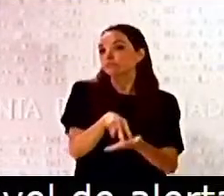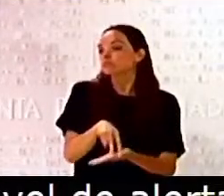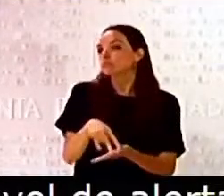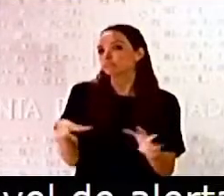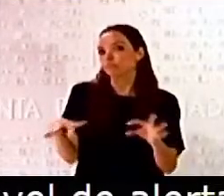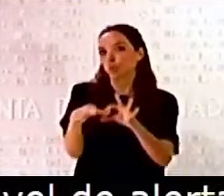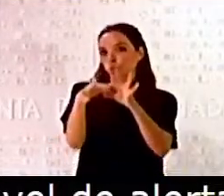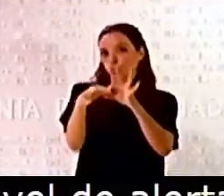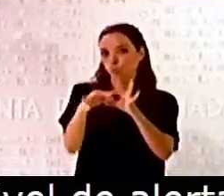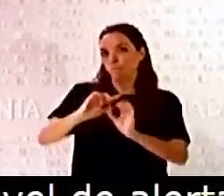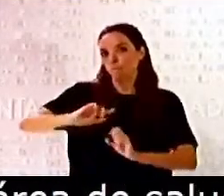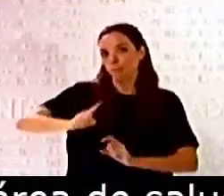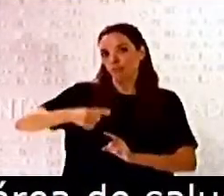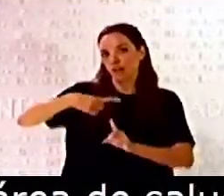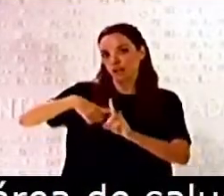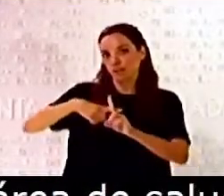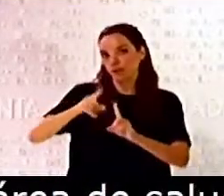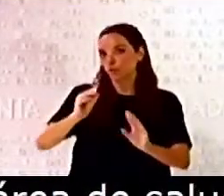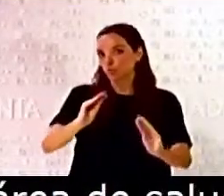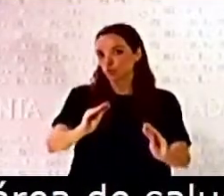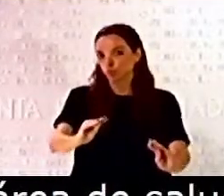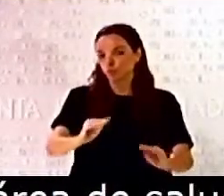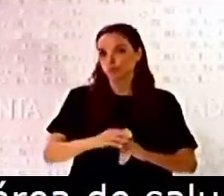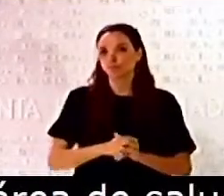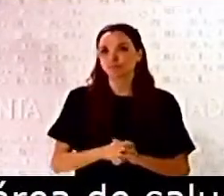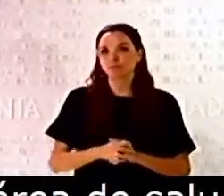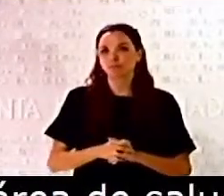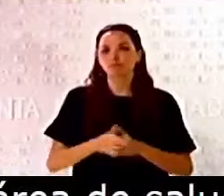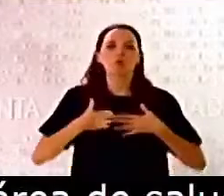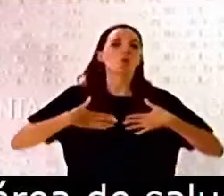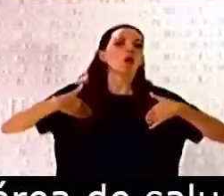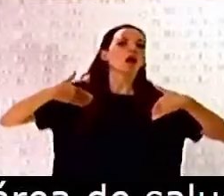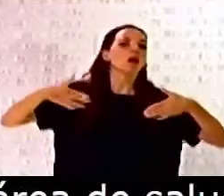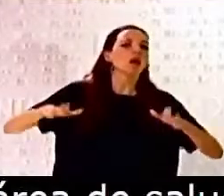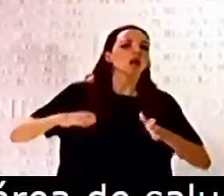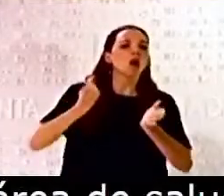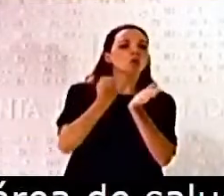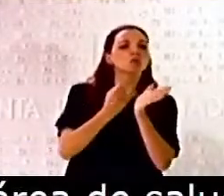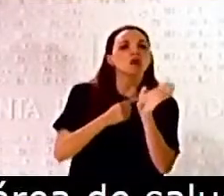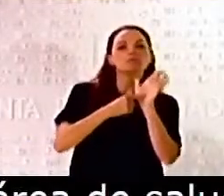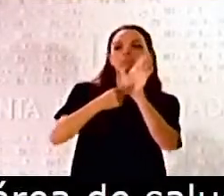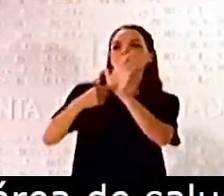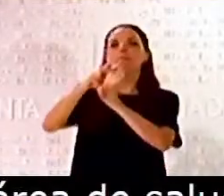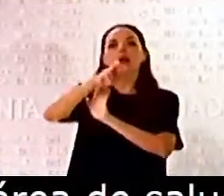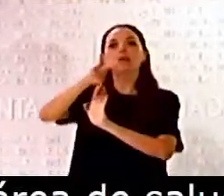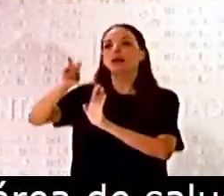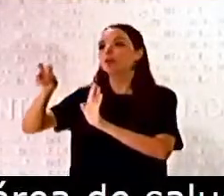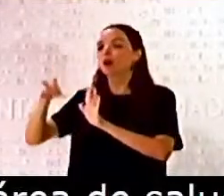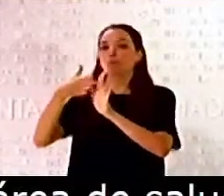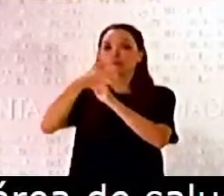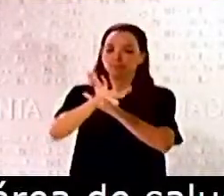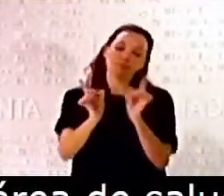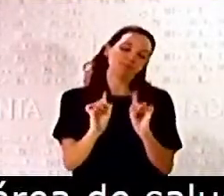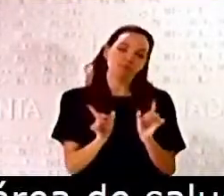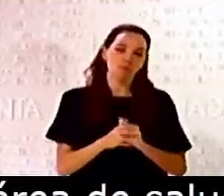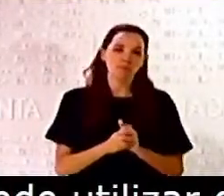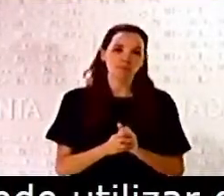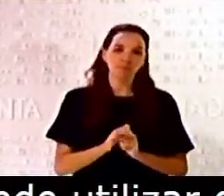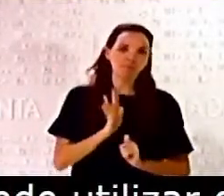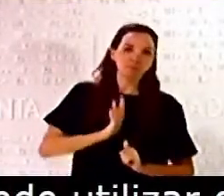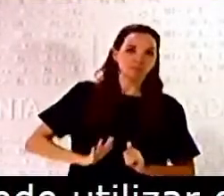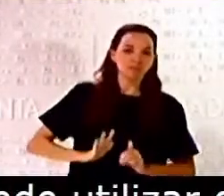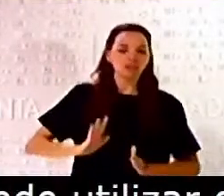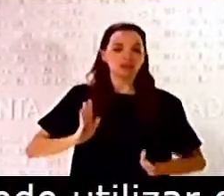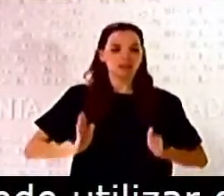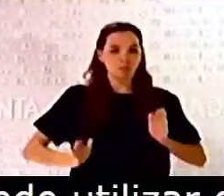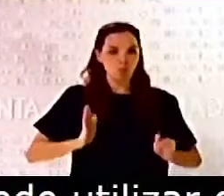decir, no se puede utilizar de forma indiscriminada y para siempre. Se tiene que utilizar durante un periodo de tiempo